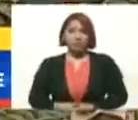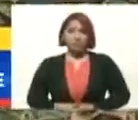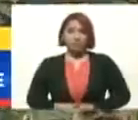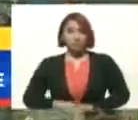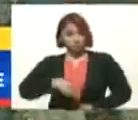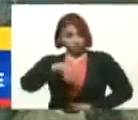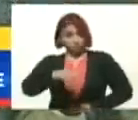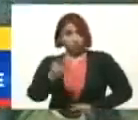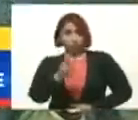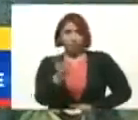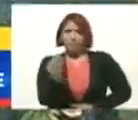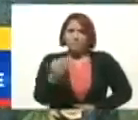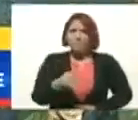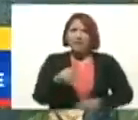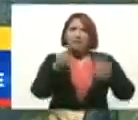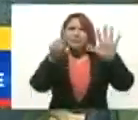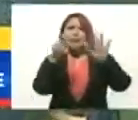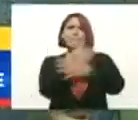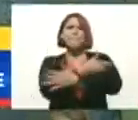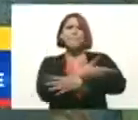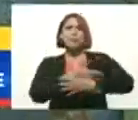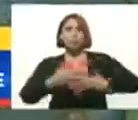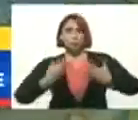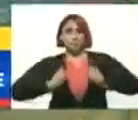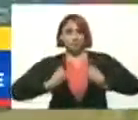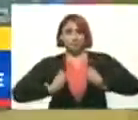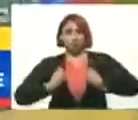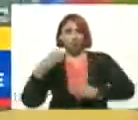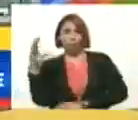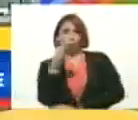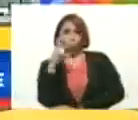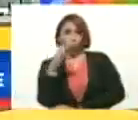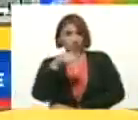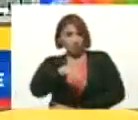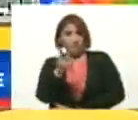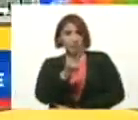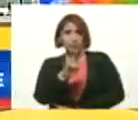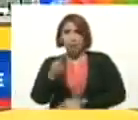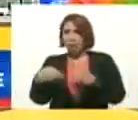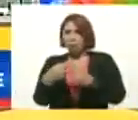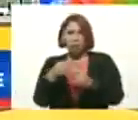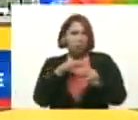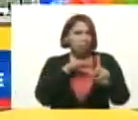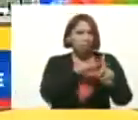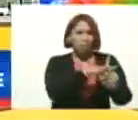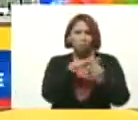Aquí en Venezuela hay más de 6 millones de colombianos y nadie los persigue.